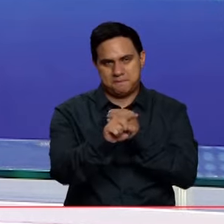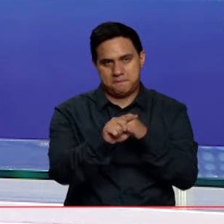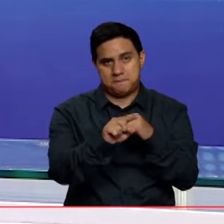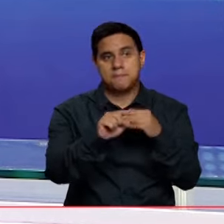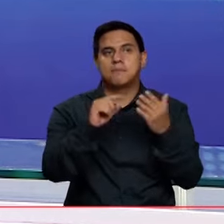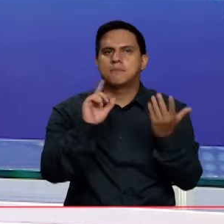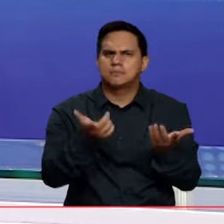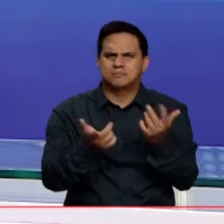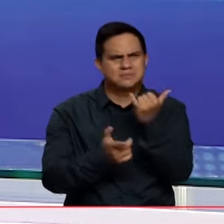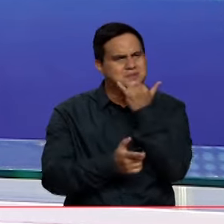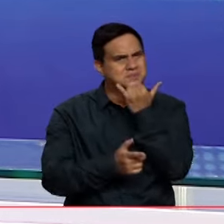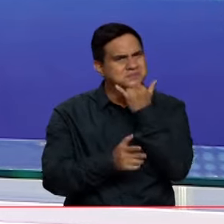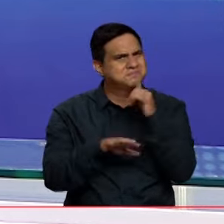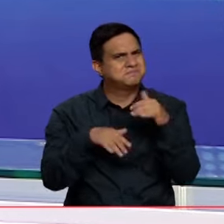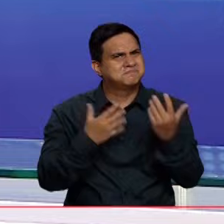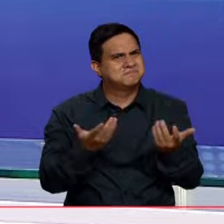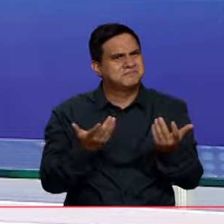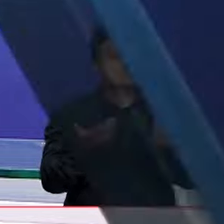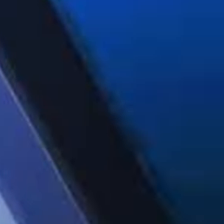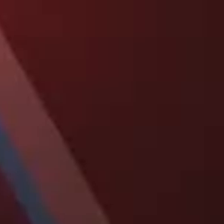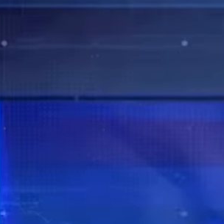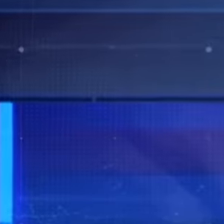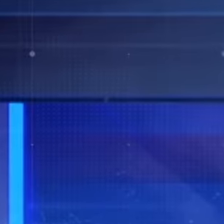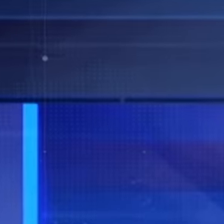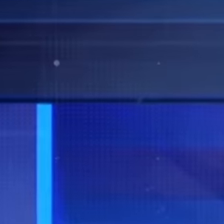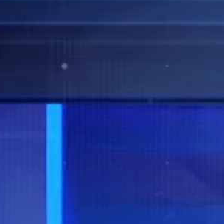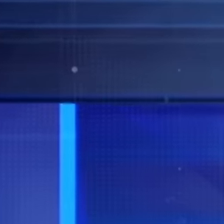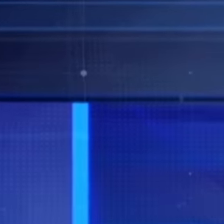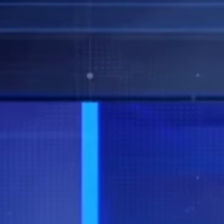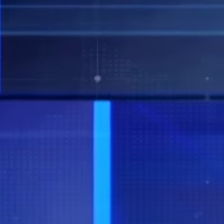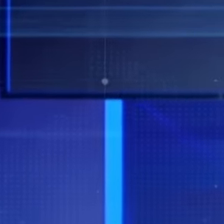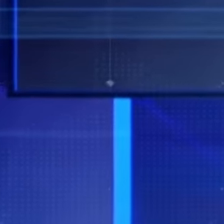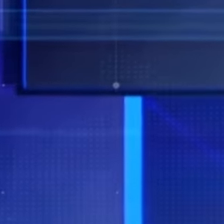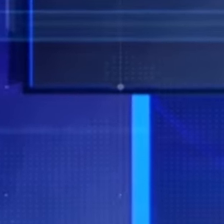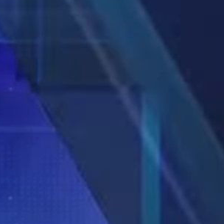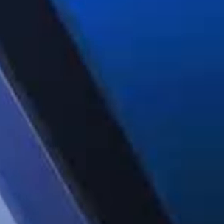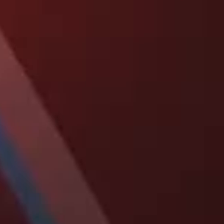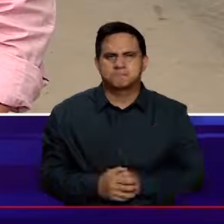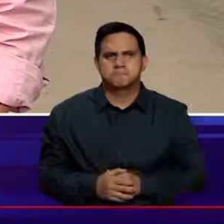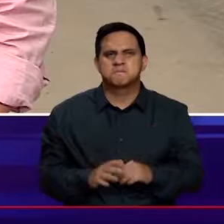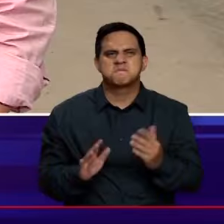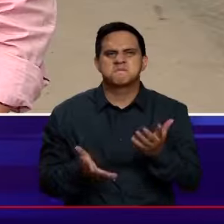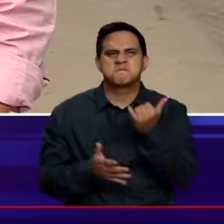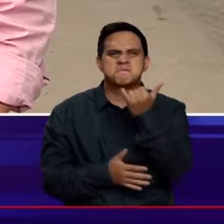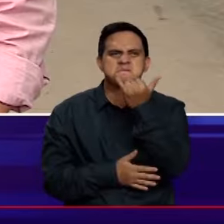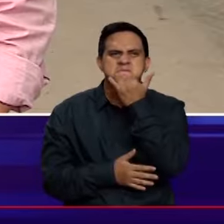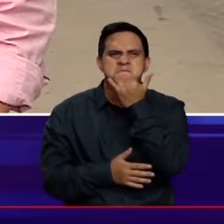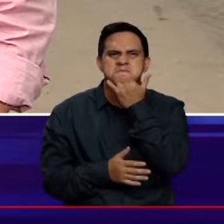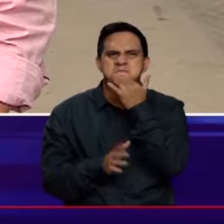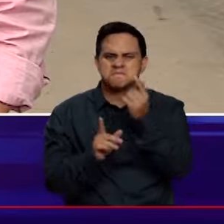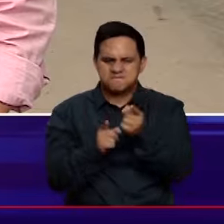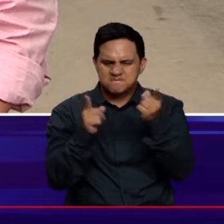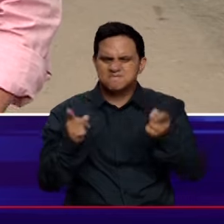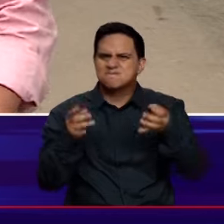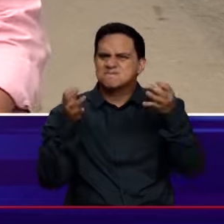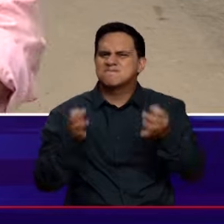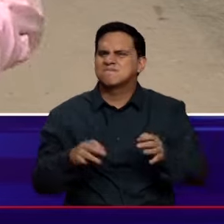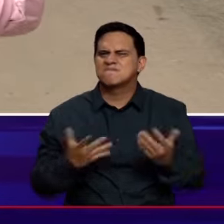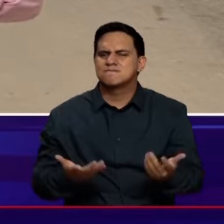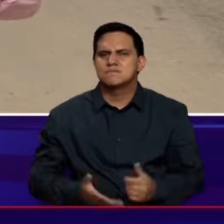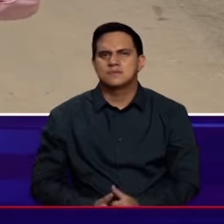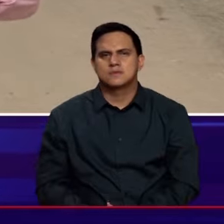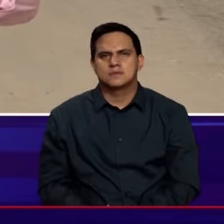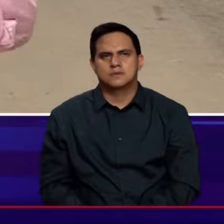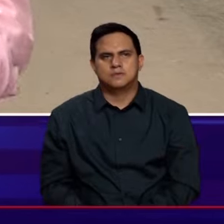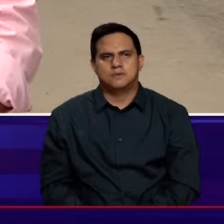las autoridades. John Alex, regreso con usted de nuevo. Muy buenos días. ¿Qué más se sabe de este lamentable caso?